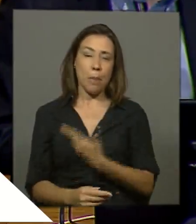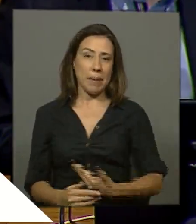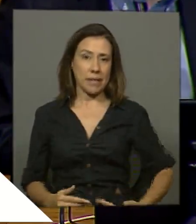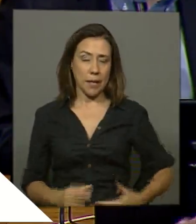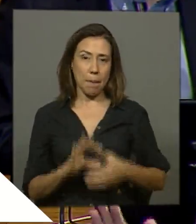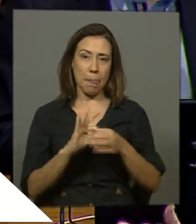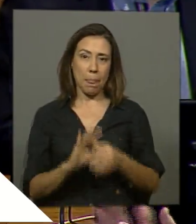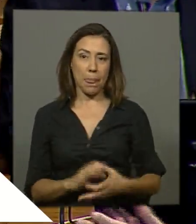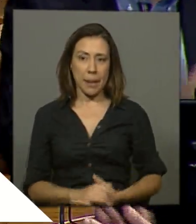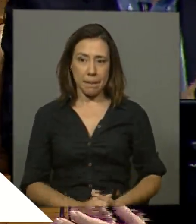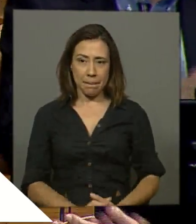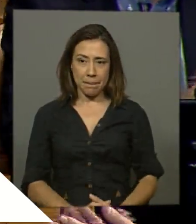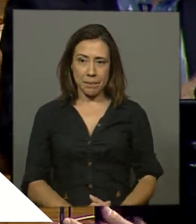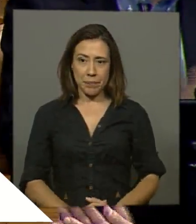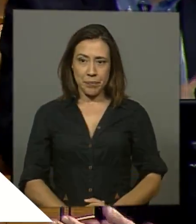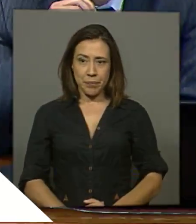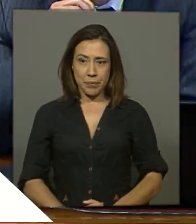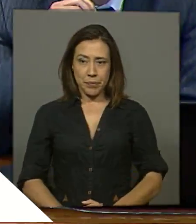presidente